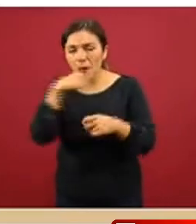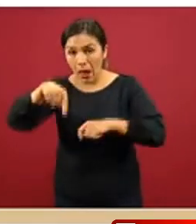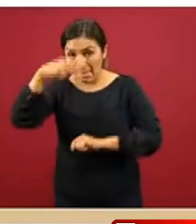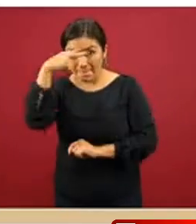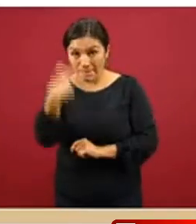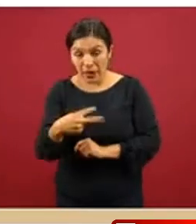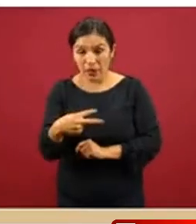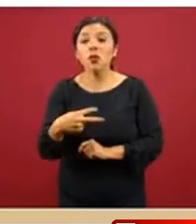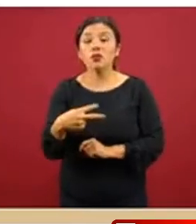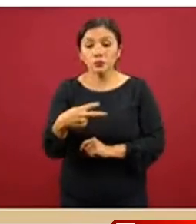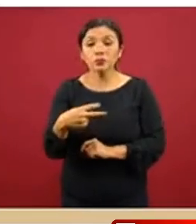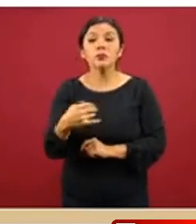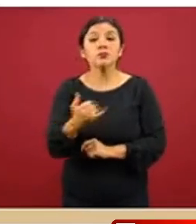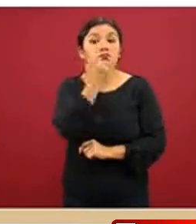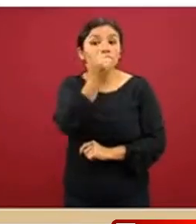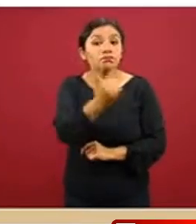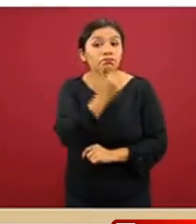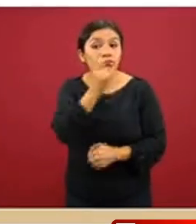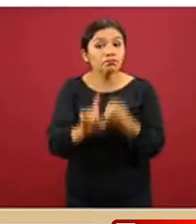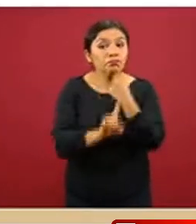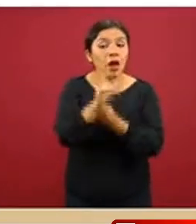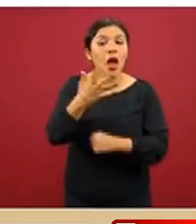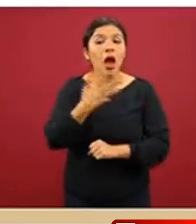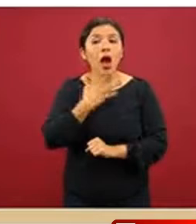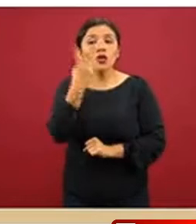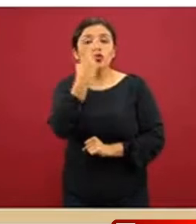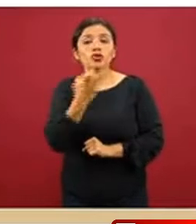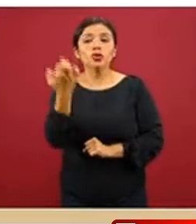México como casos sospechosos de COVID.